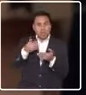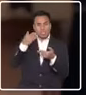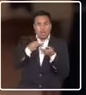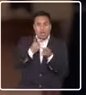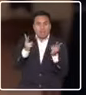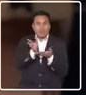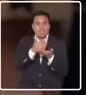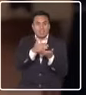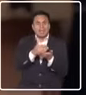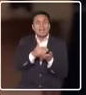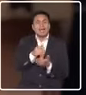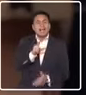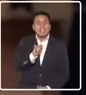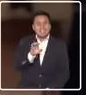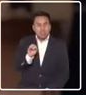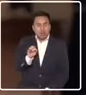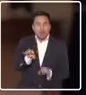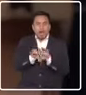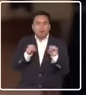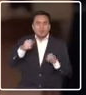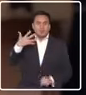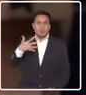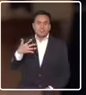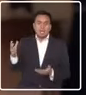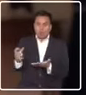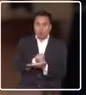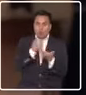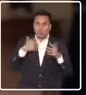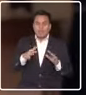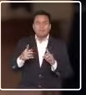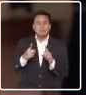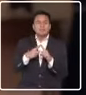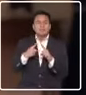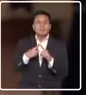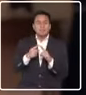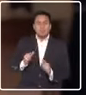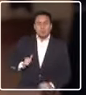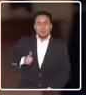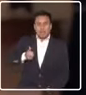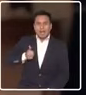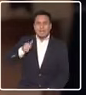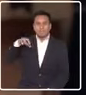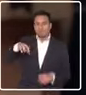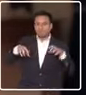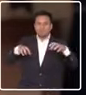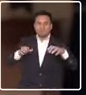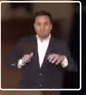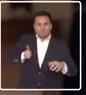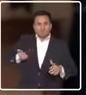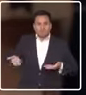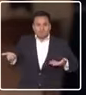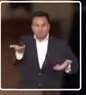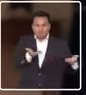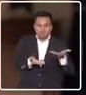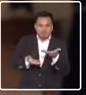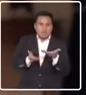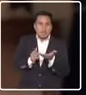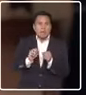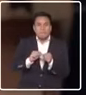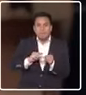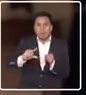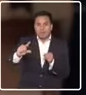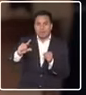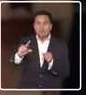cuando lanzamos la estrategia del litio este importante acuerdo se ha logrado a través de la participación voluntaria de las partes que tuvieron como Punto de